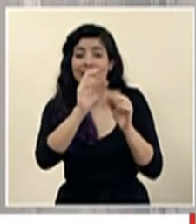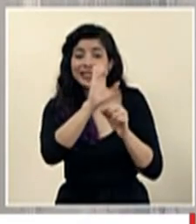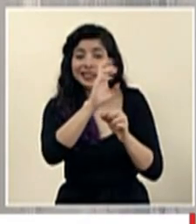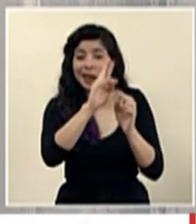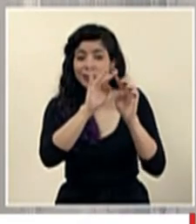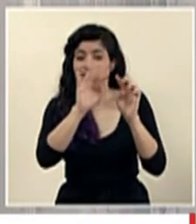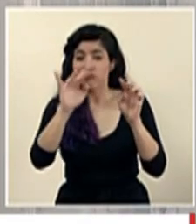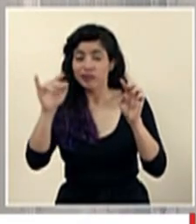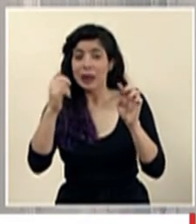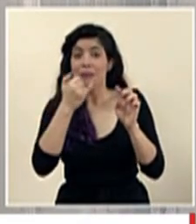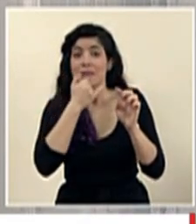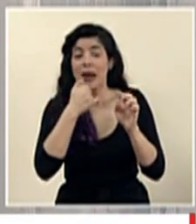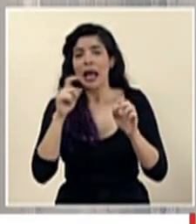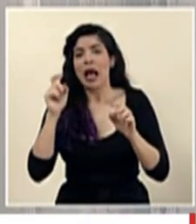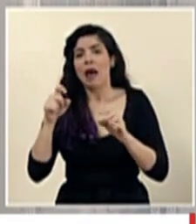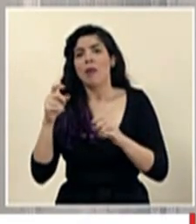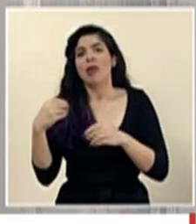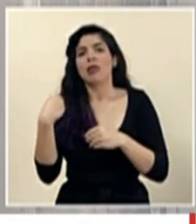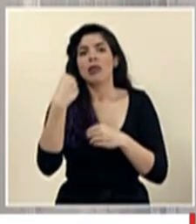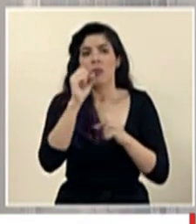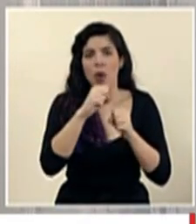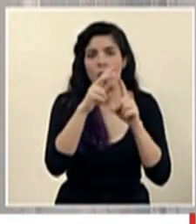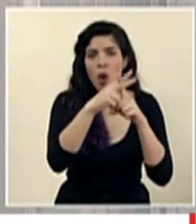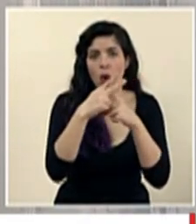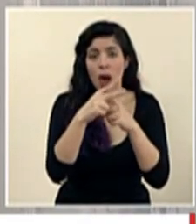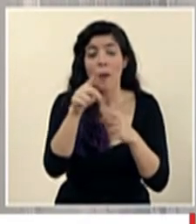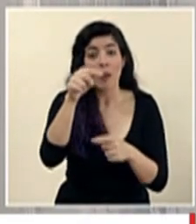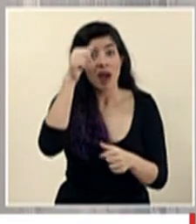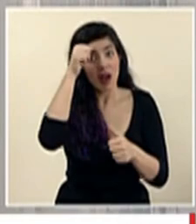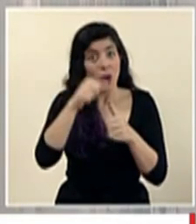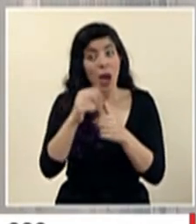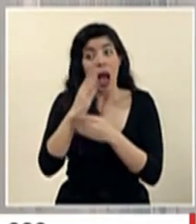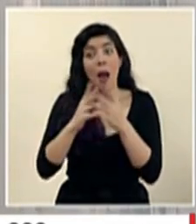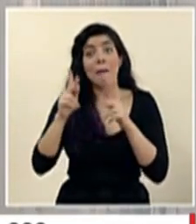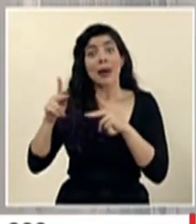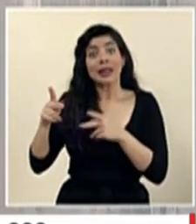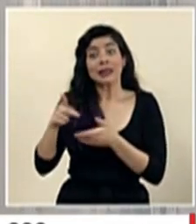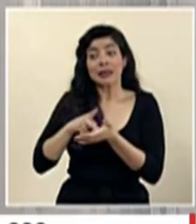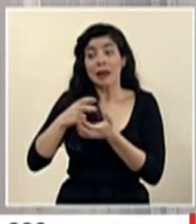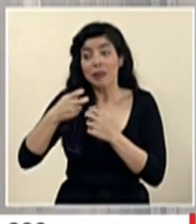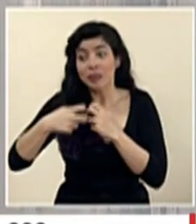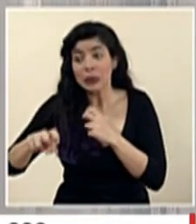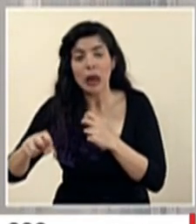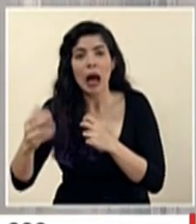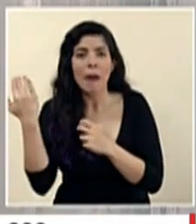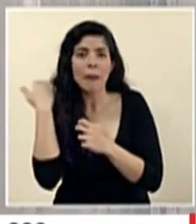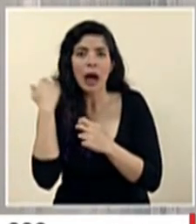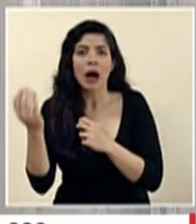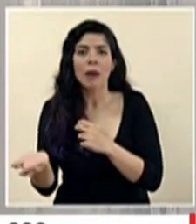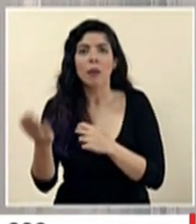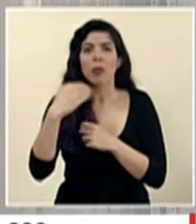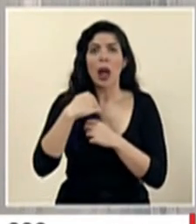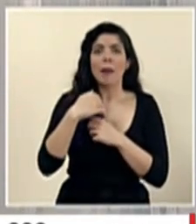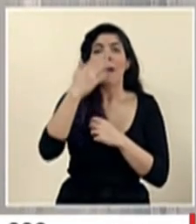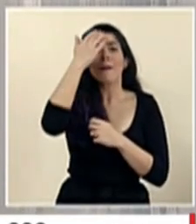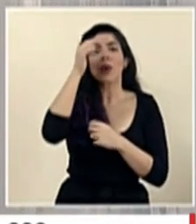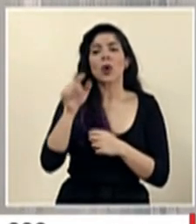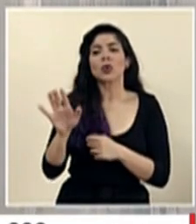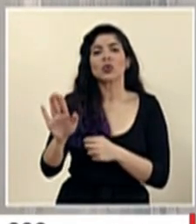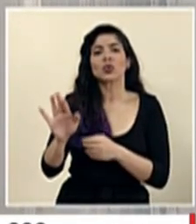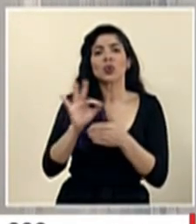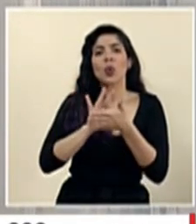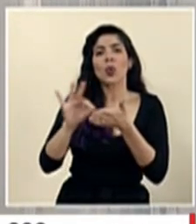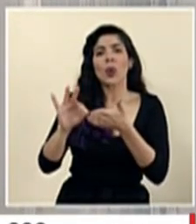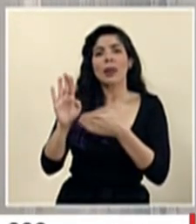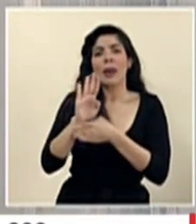algunas devoluciones de casos que se ha hecho gestión de pago y no se han podido concretar porque se ha tenido problemas con las